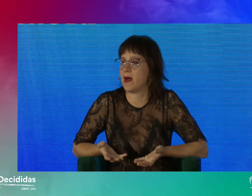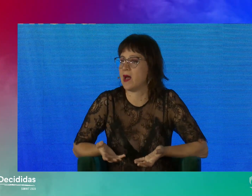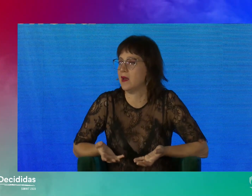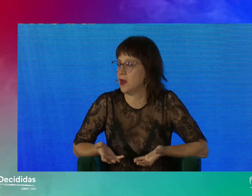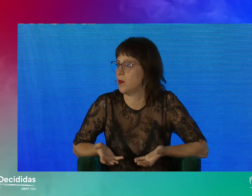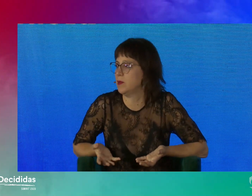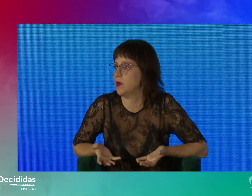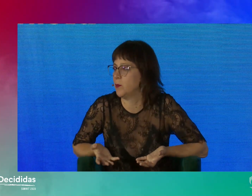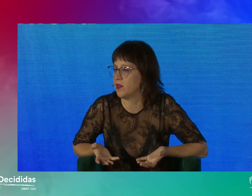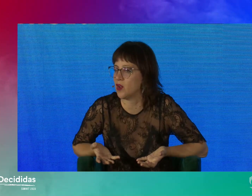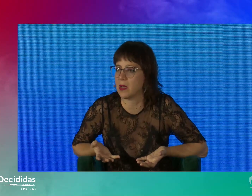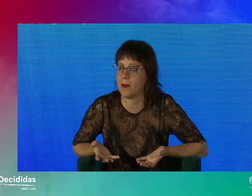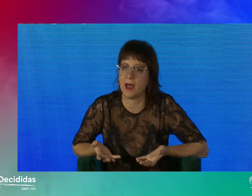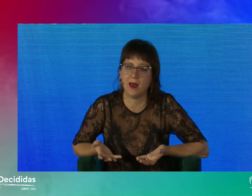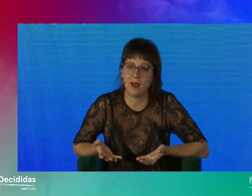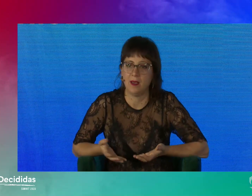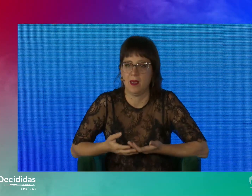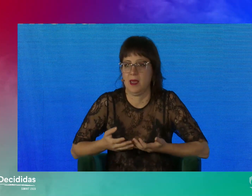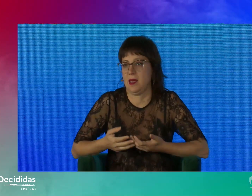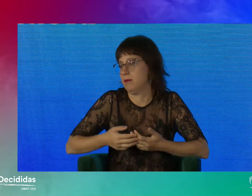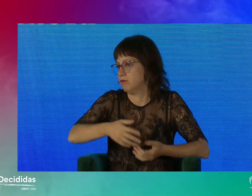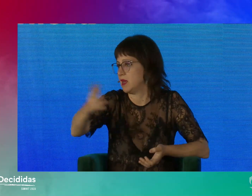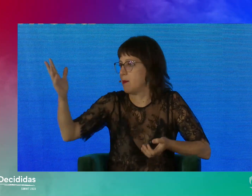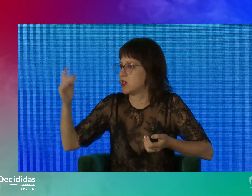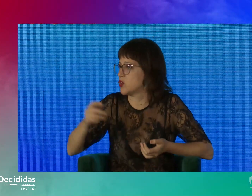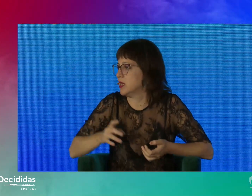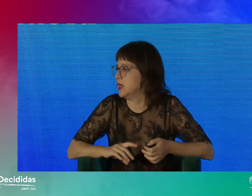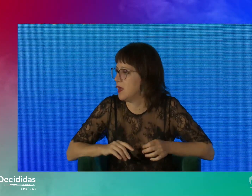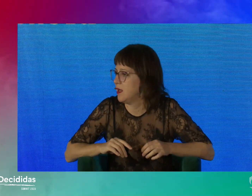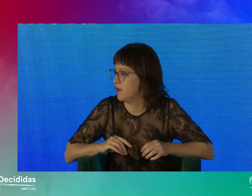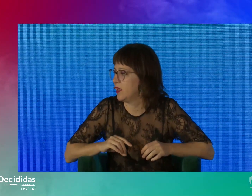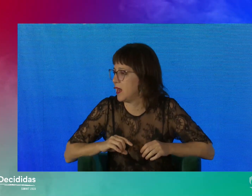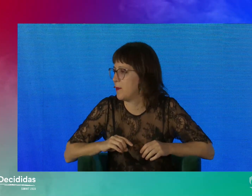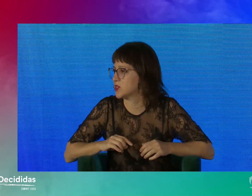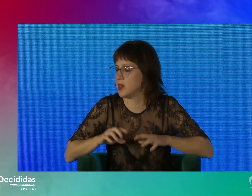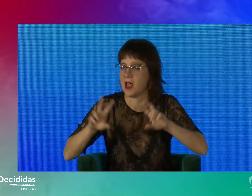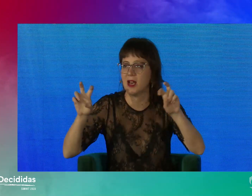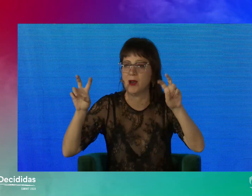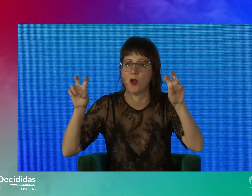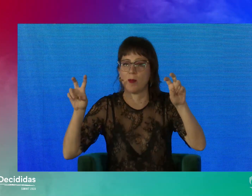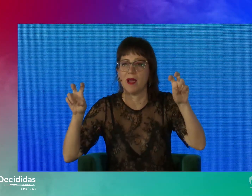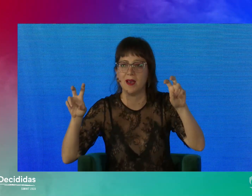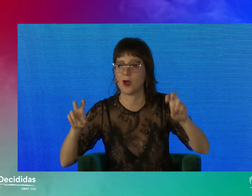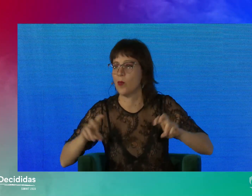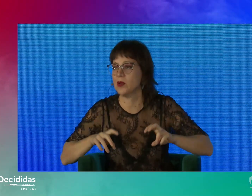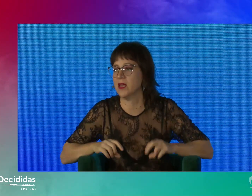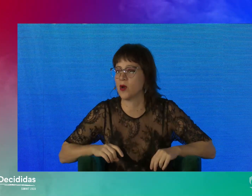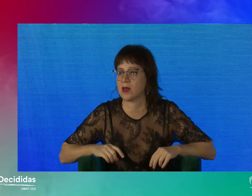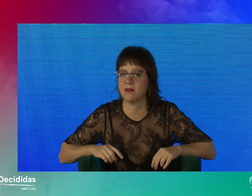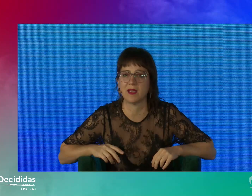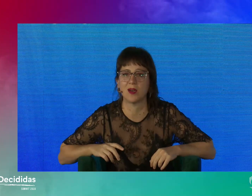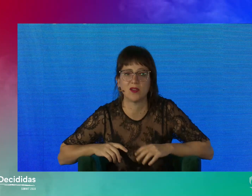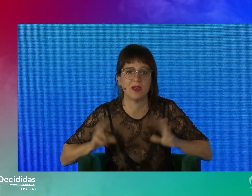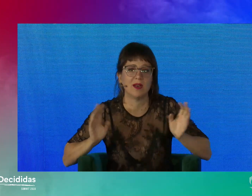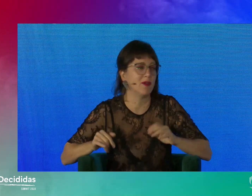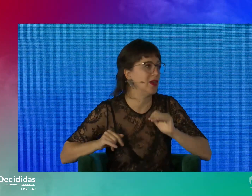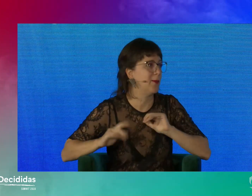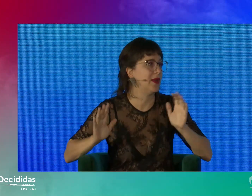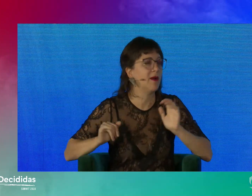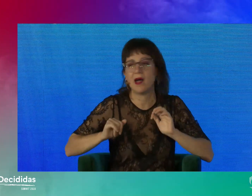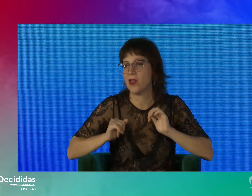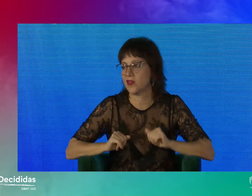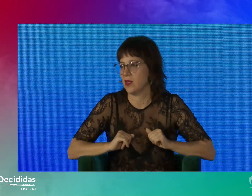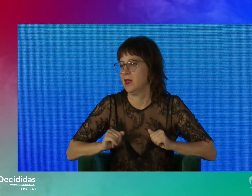no pagan los mismos impuestos que pagan la mayoría de las personas normales, comunes y corrientes que no tienen